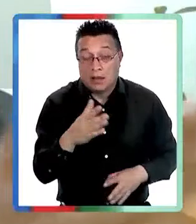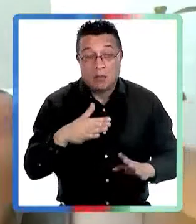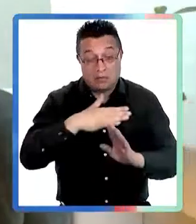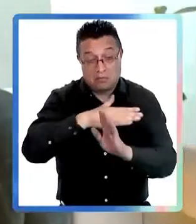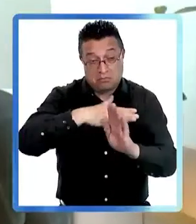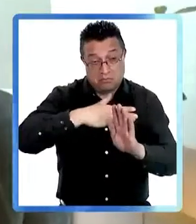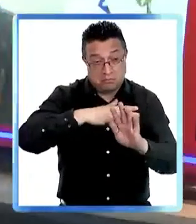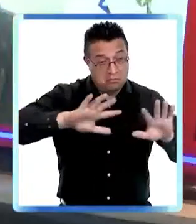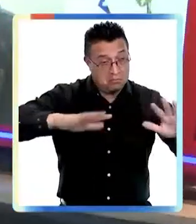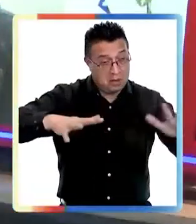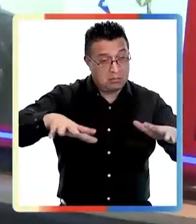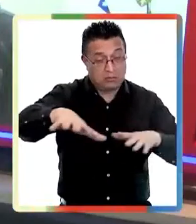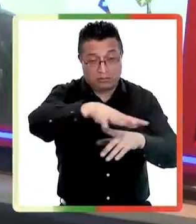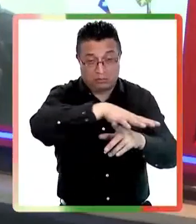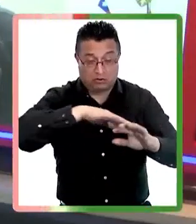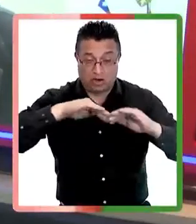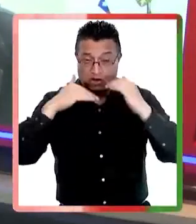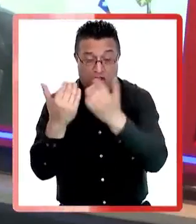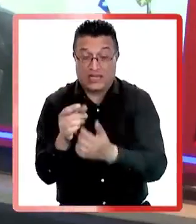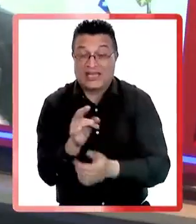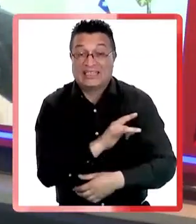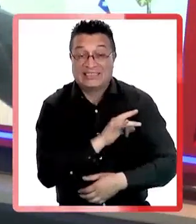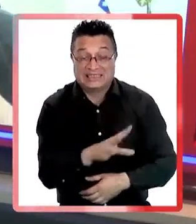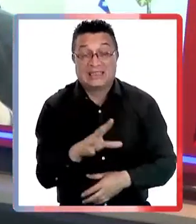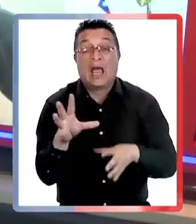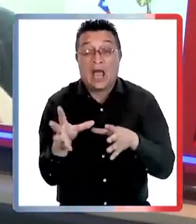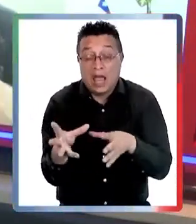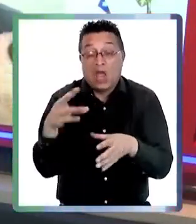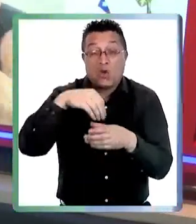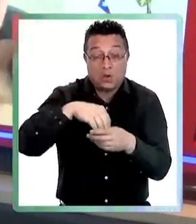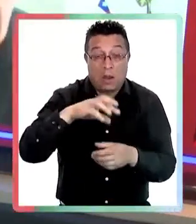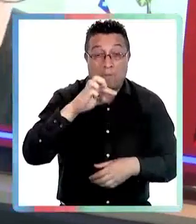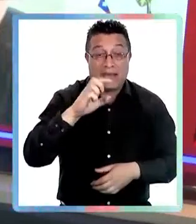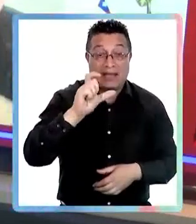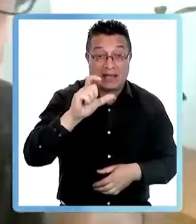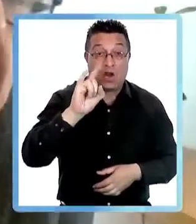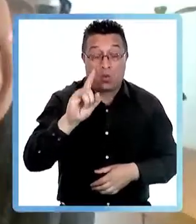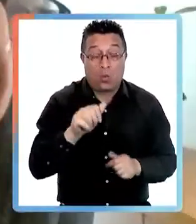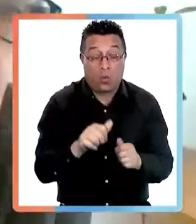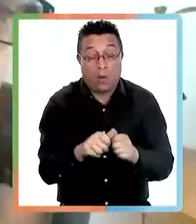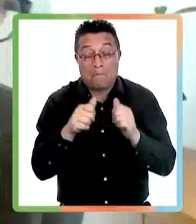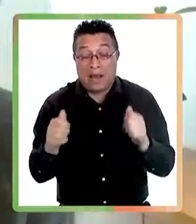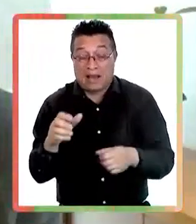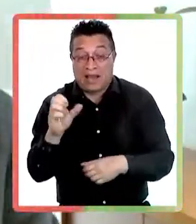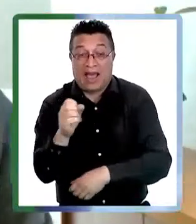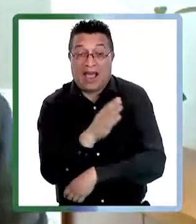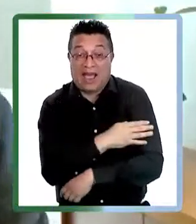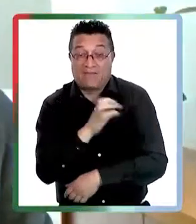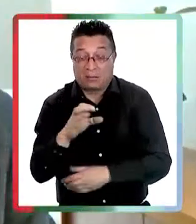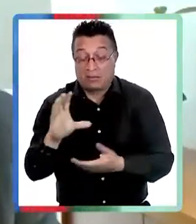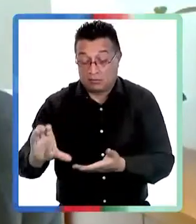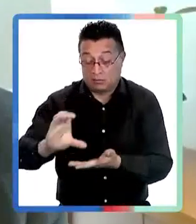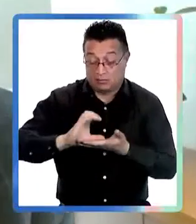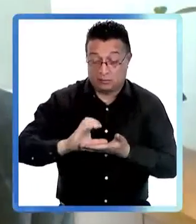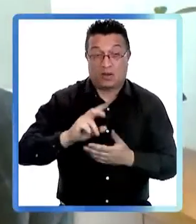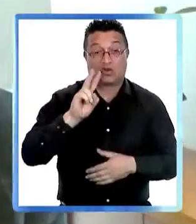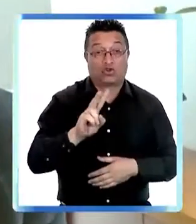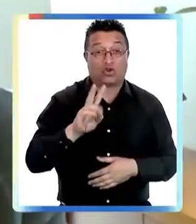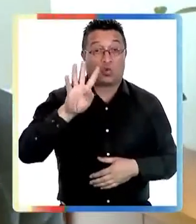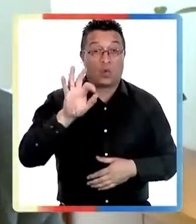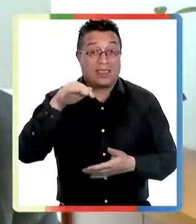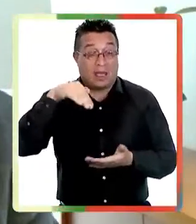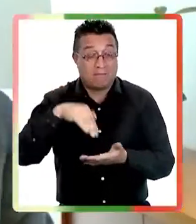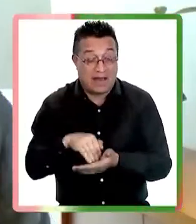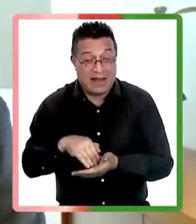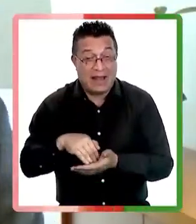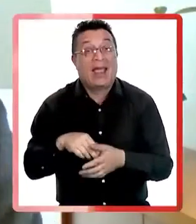la mediana de la pensión total en Chile, incluida la PGU más la de la AFP, es